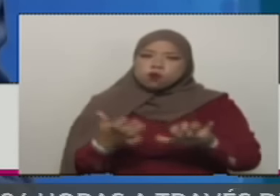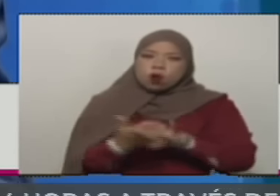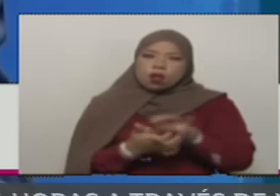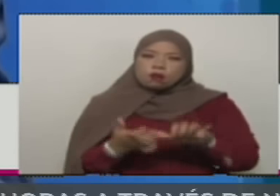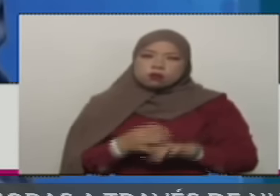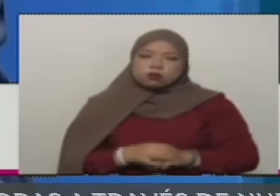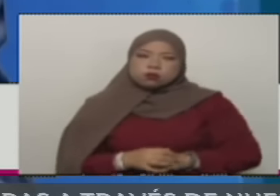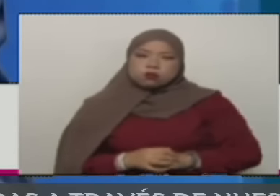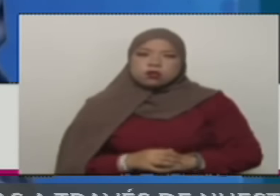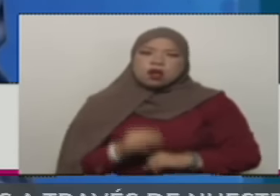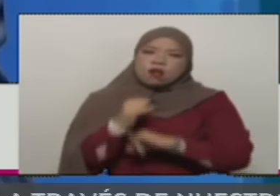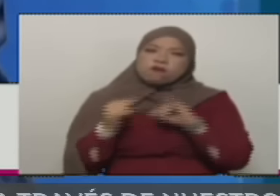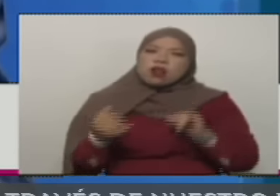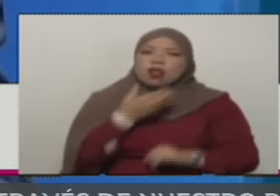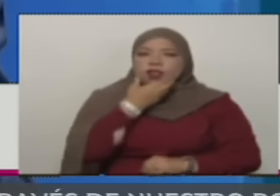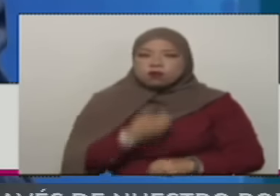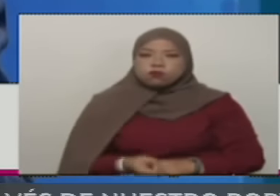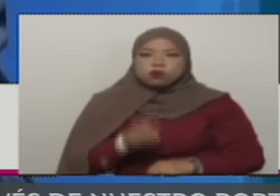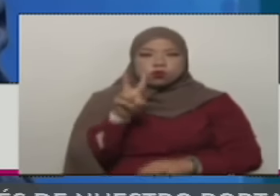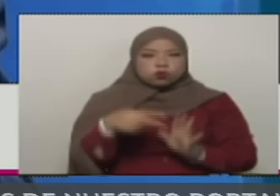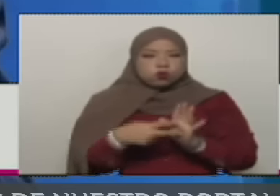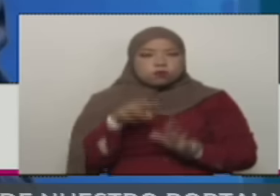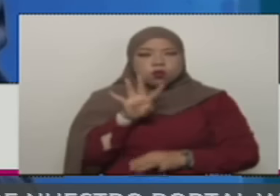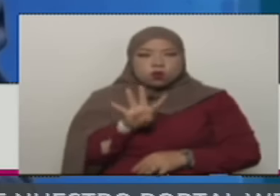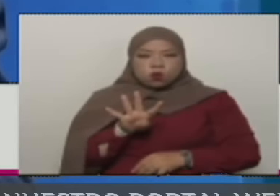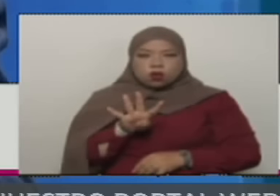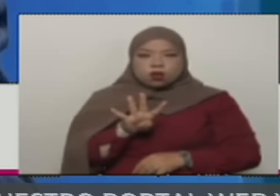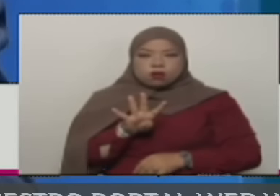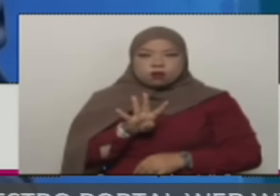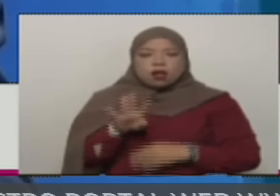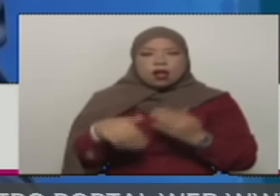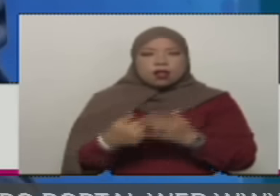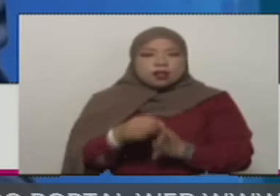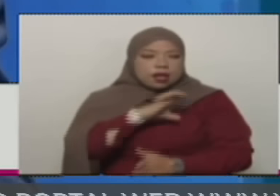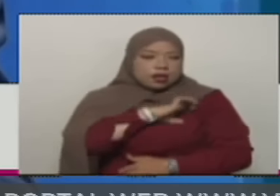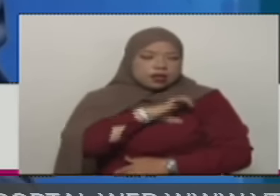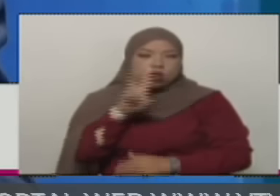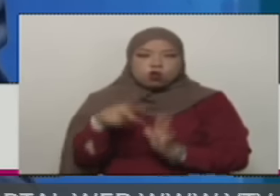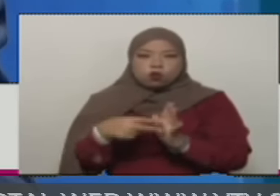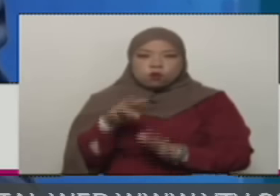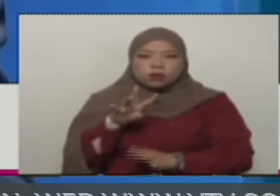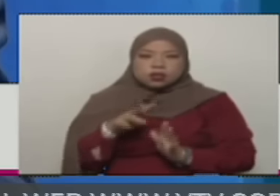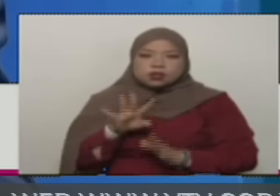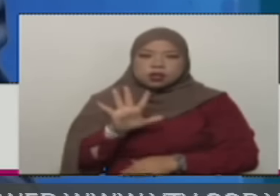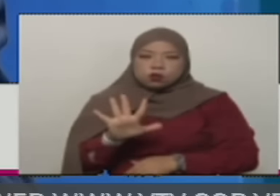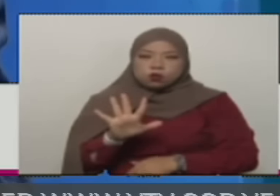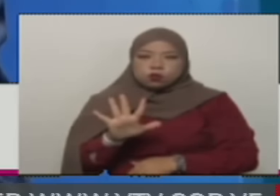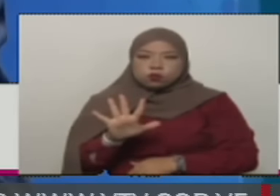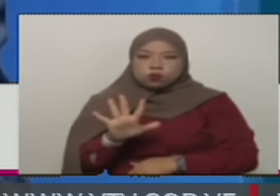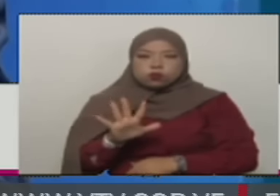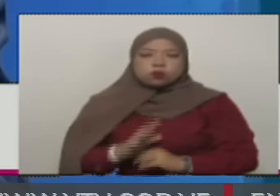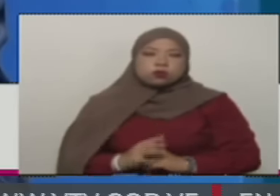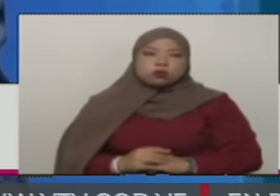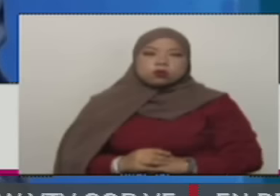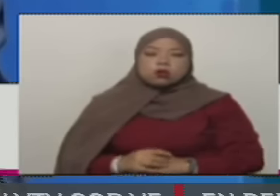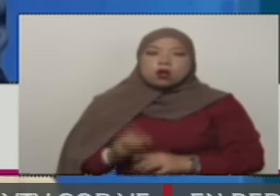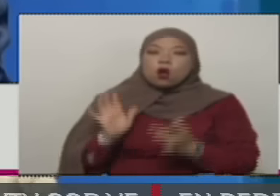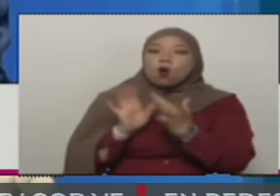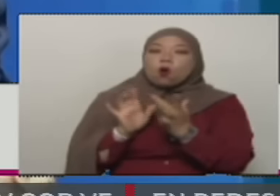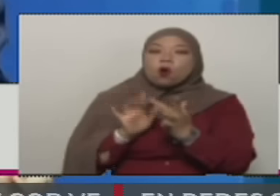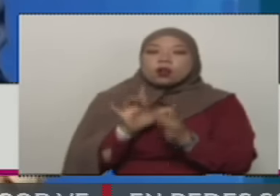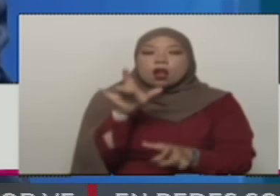Era finales de diciembre de 2004, principio de enero de 2005. Y tuve contacto con